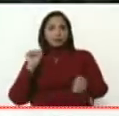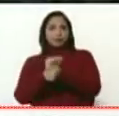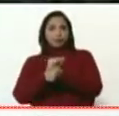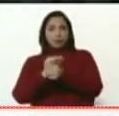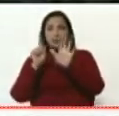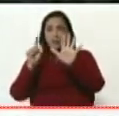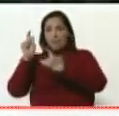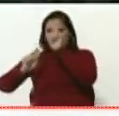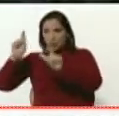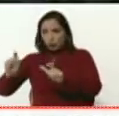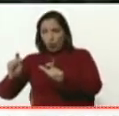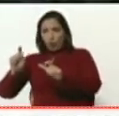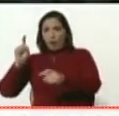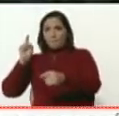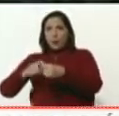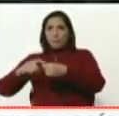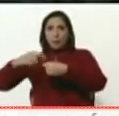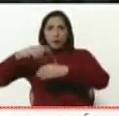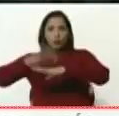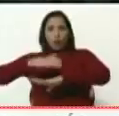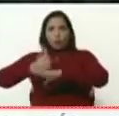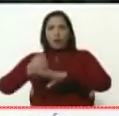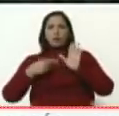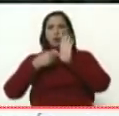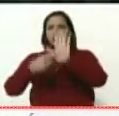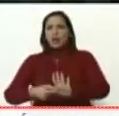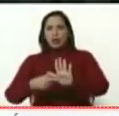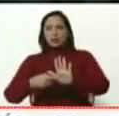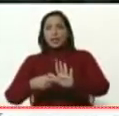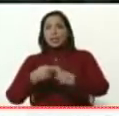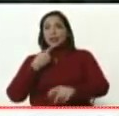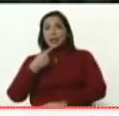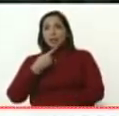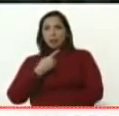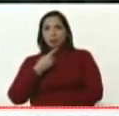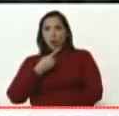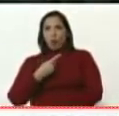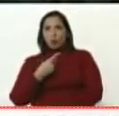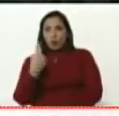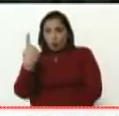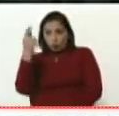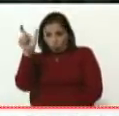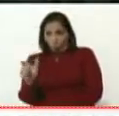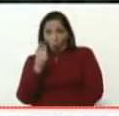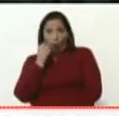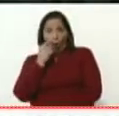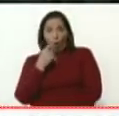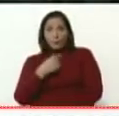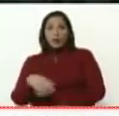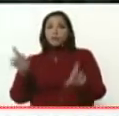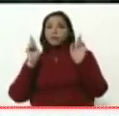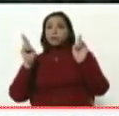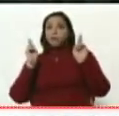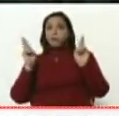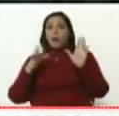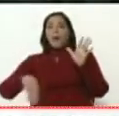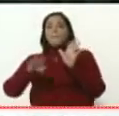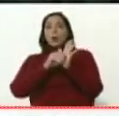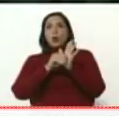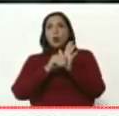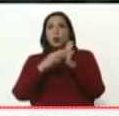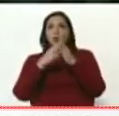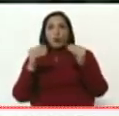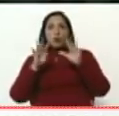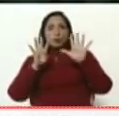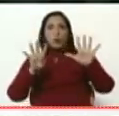los implicados, de los detenidos, ya vamos a mostrar el testimonio de uno de ellos. Afortunadamente se recuperaron los